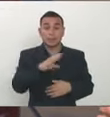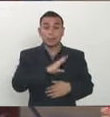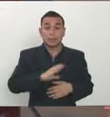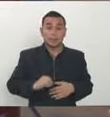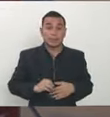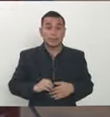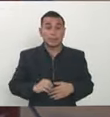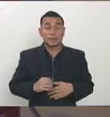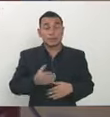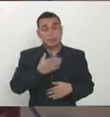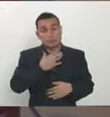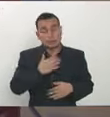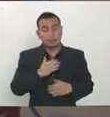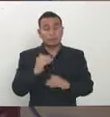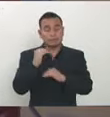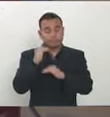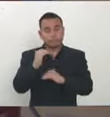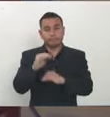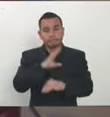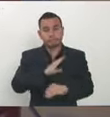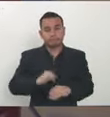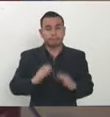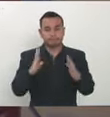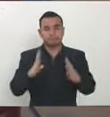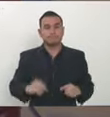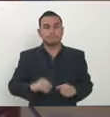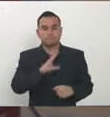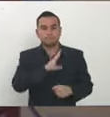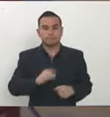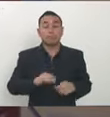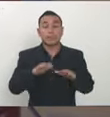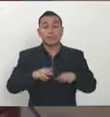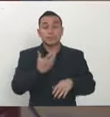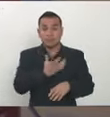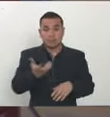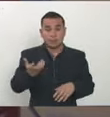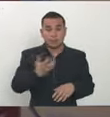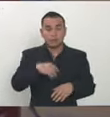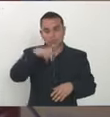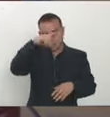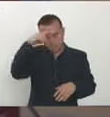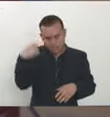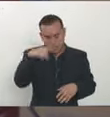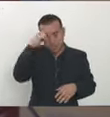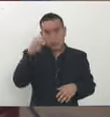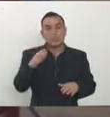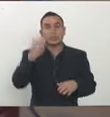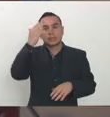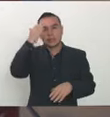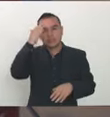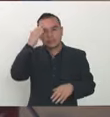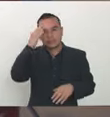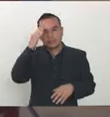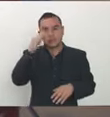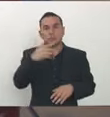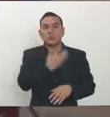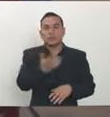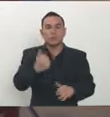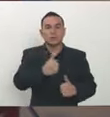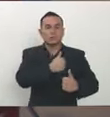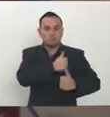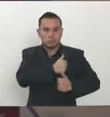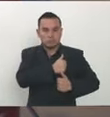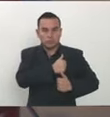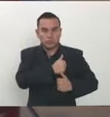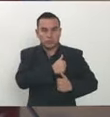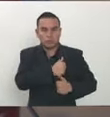con limitaciones. Pero quiero decirles de parte del pueblo salvadoreño que les agradecemos y sabemos lo que están haciendo todos los soldados, los policías,